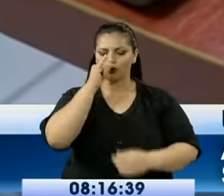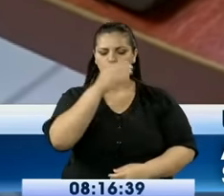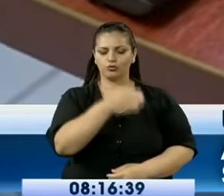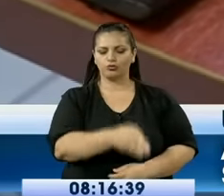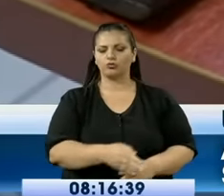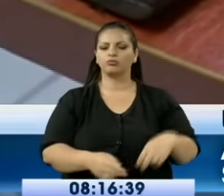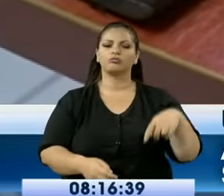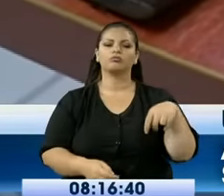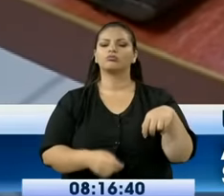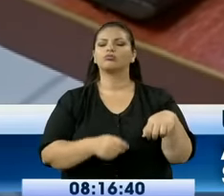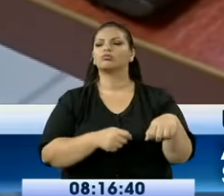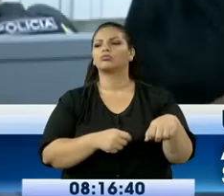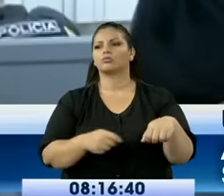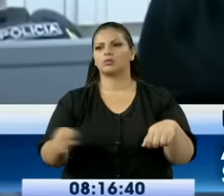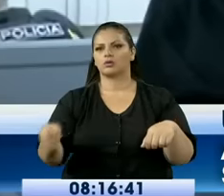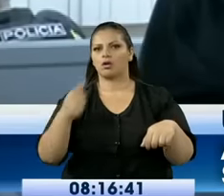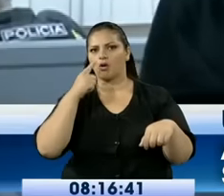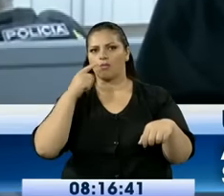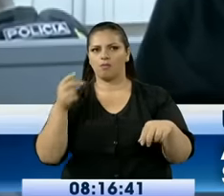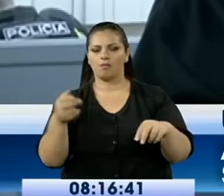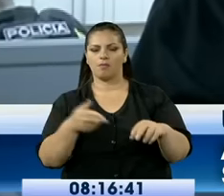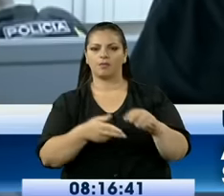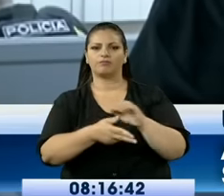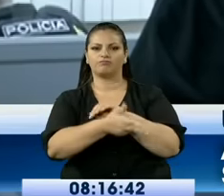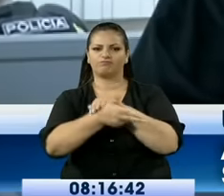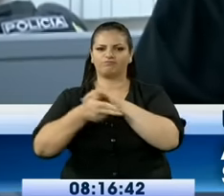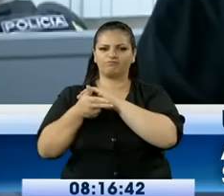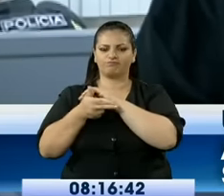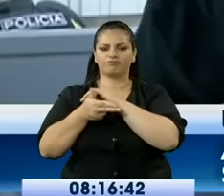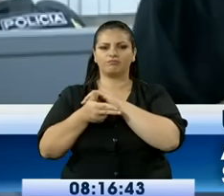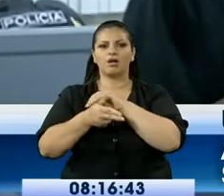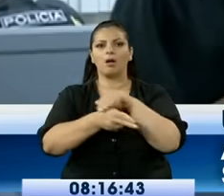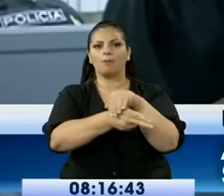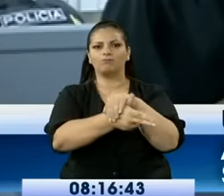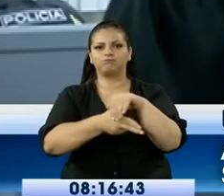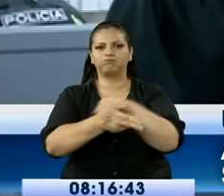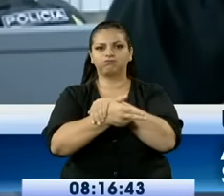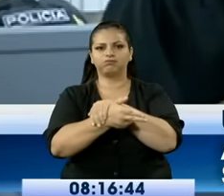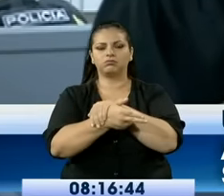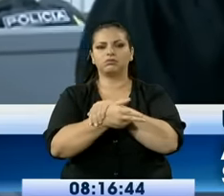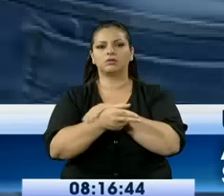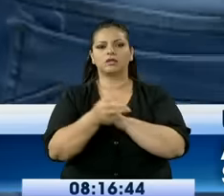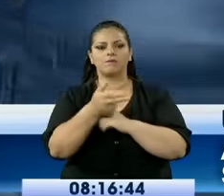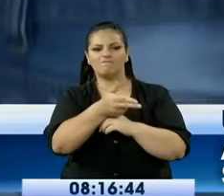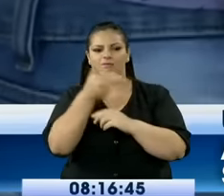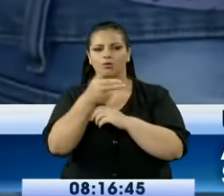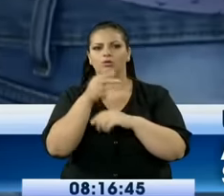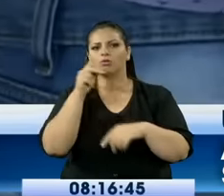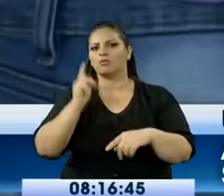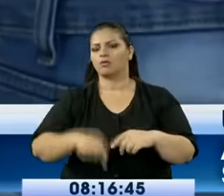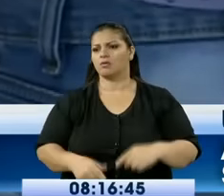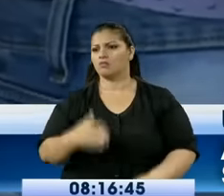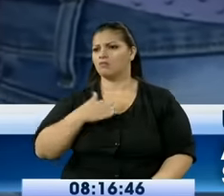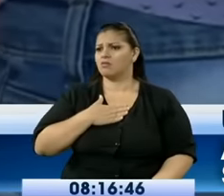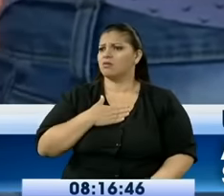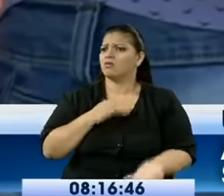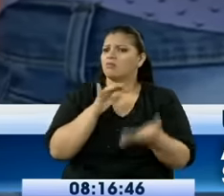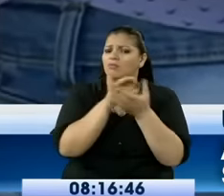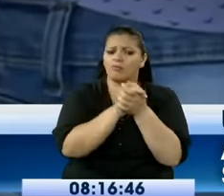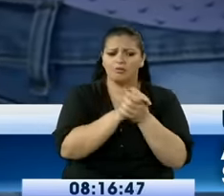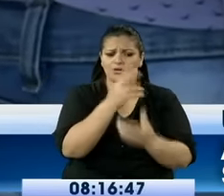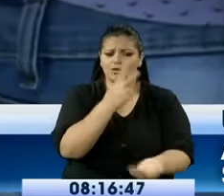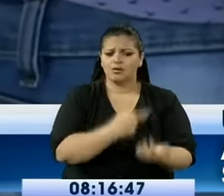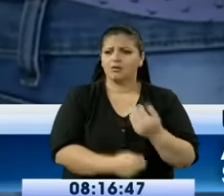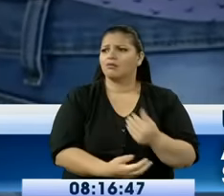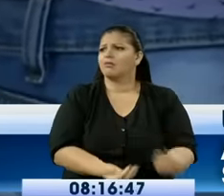Este ladrón, este individuo, hace uso de su arma y no le sale el proyectil, sino había matado a mi esposa y a mi hija que